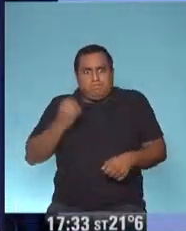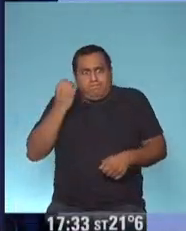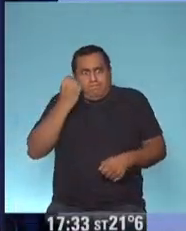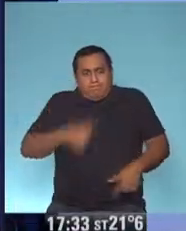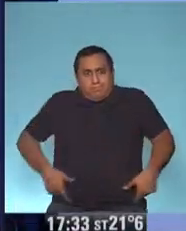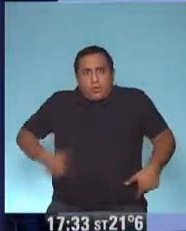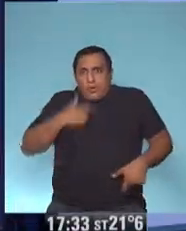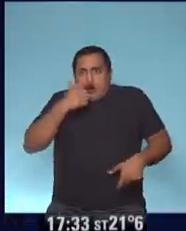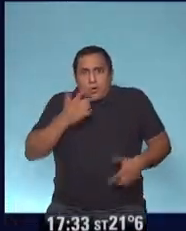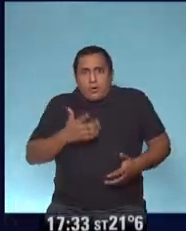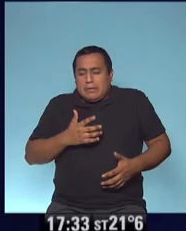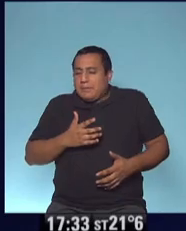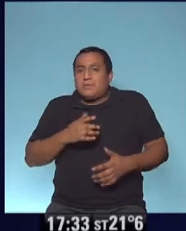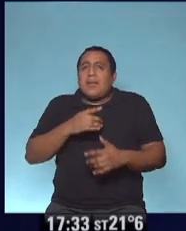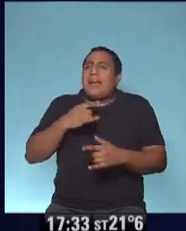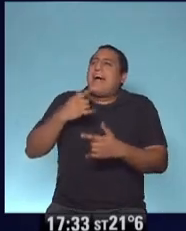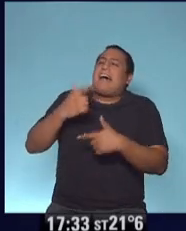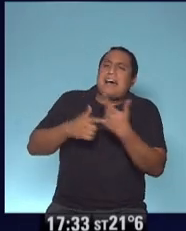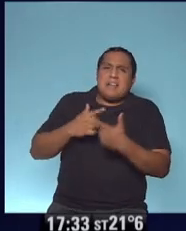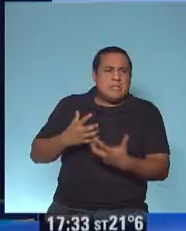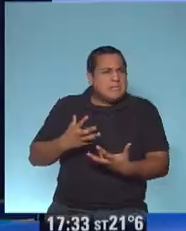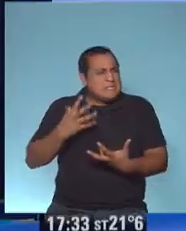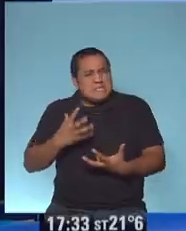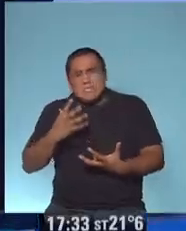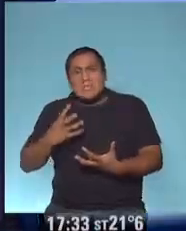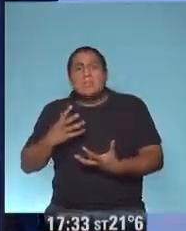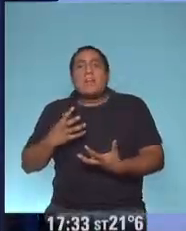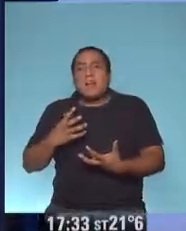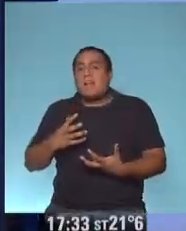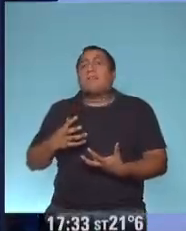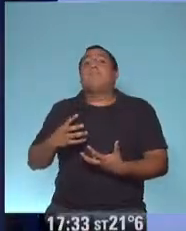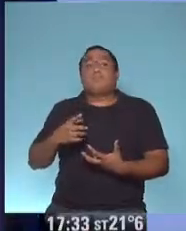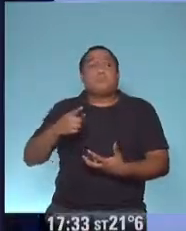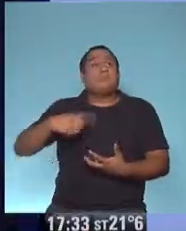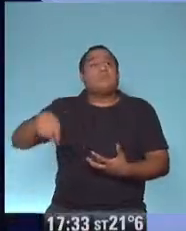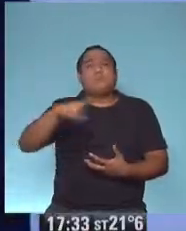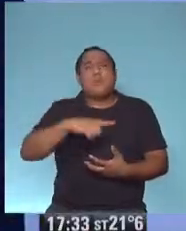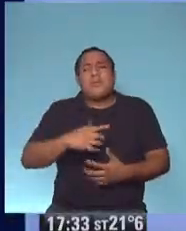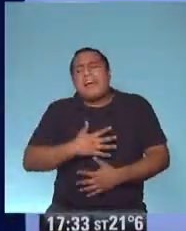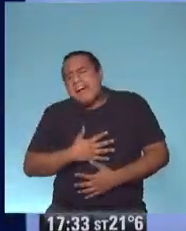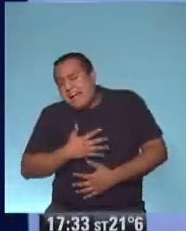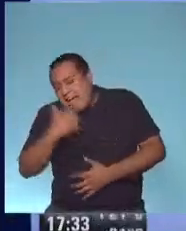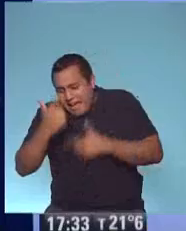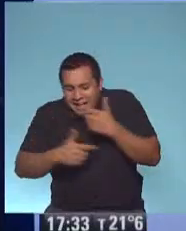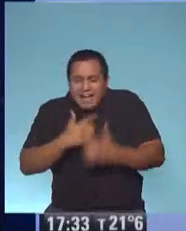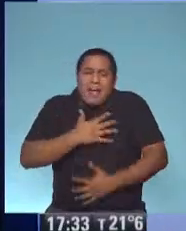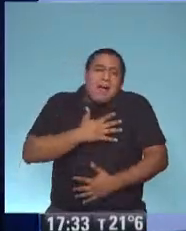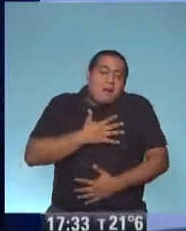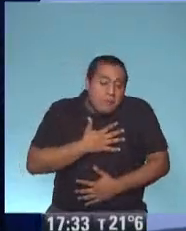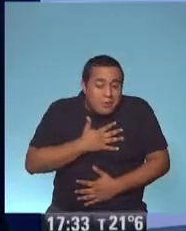colorados. Aullaba como un loco que tuvieron que sentarse a descansar porque estaban